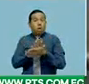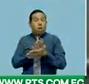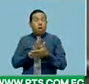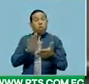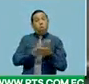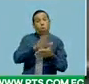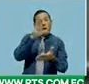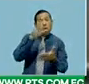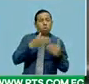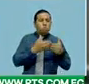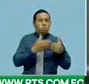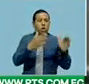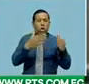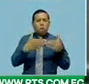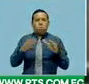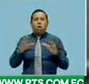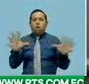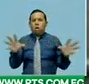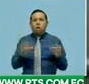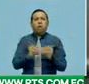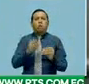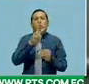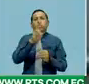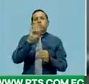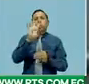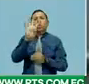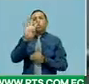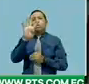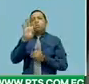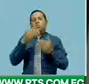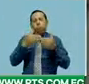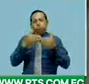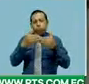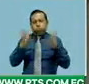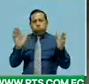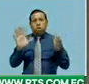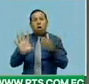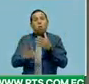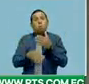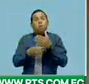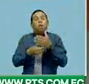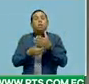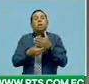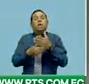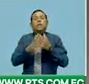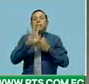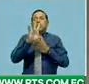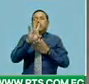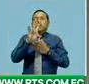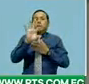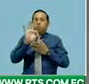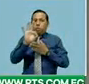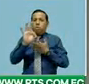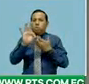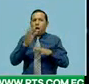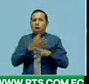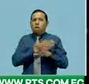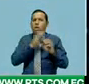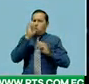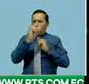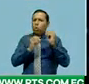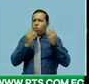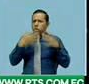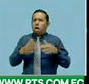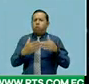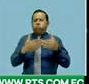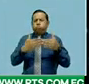fueron aprobados planes piloto de 204 establecimientos que se suman a los 79 que ya estaban bajo esta modalidad desde octubre. En